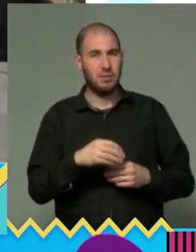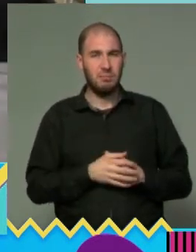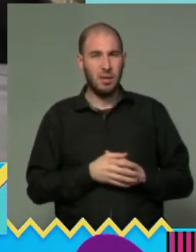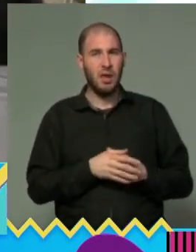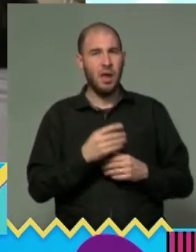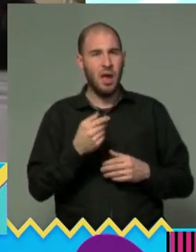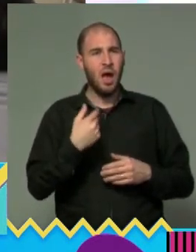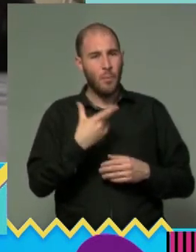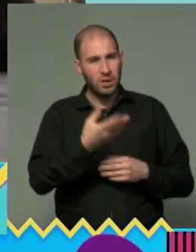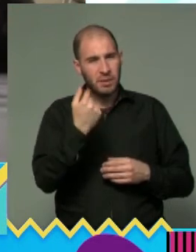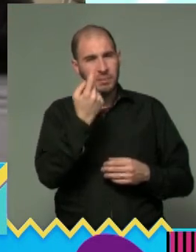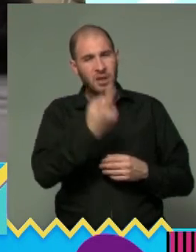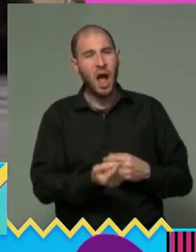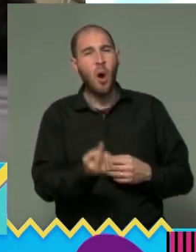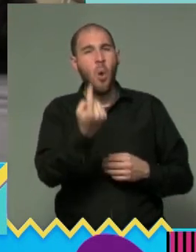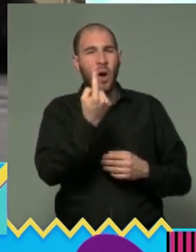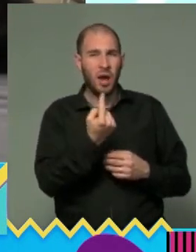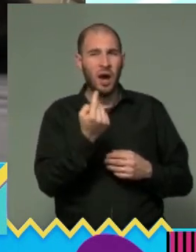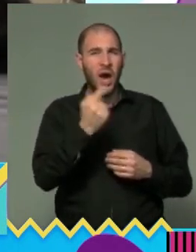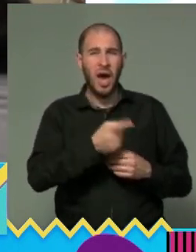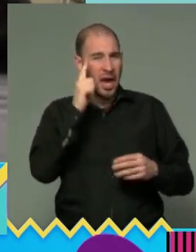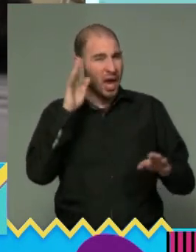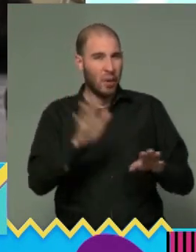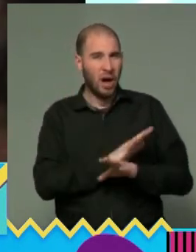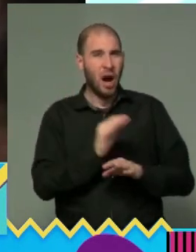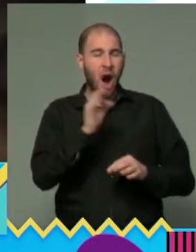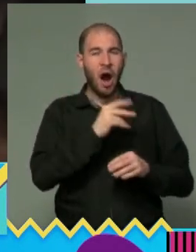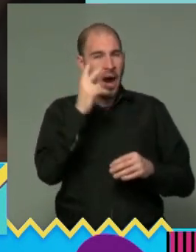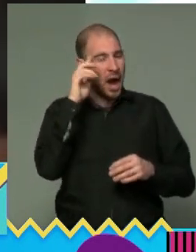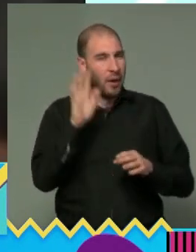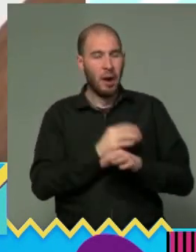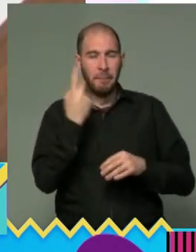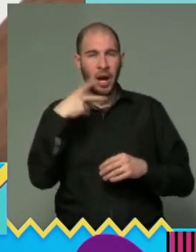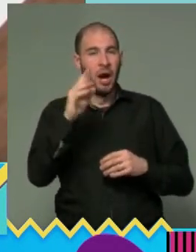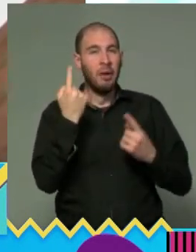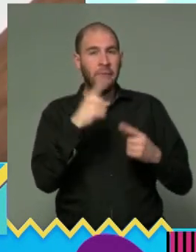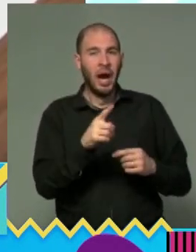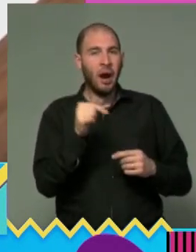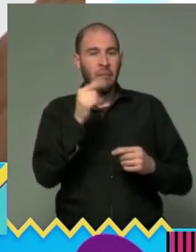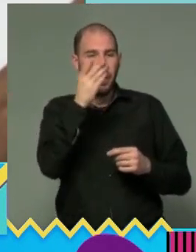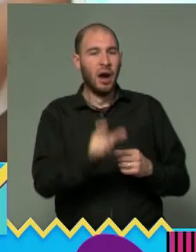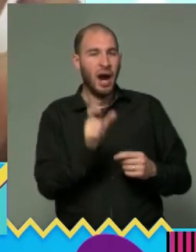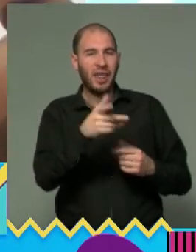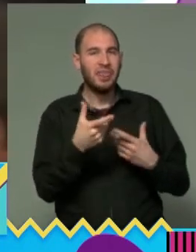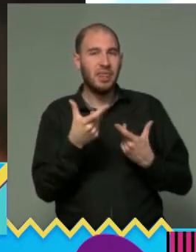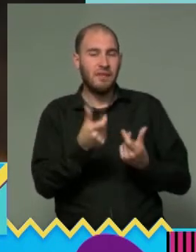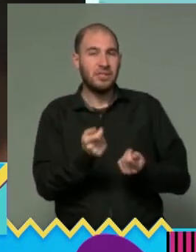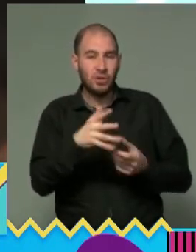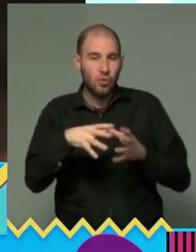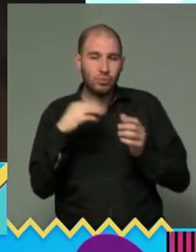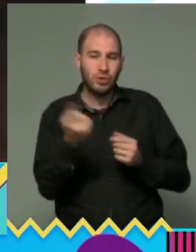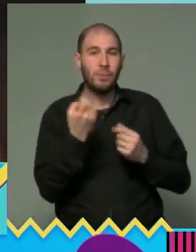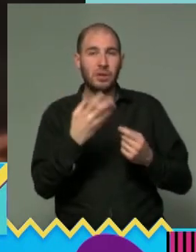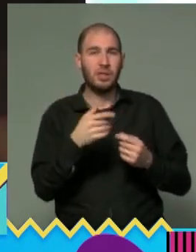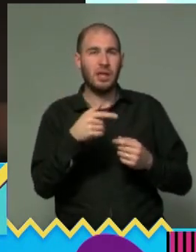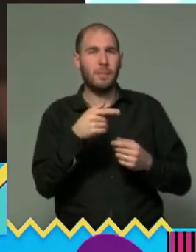cada tanto puede aparecer alguien que comete un error o más que un error. Pero no va a tener esa persona una defensa corporativa porque deshonra a